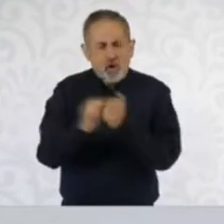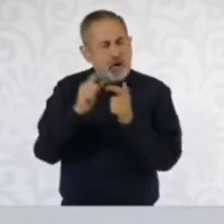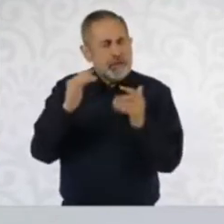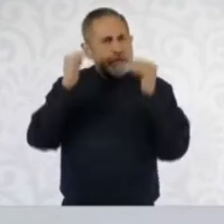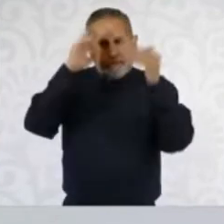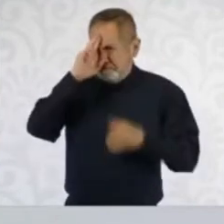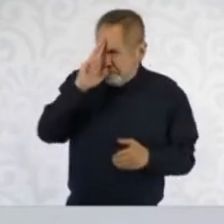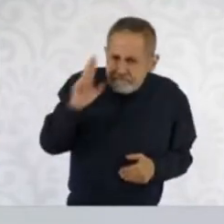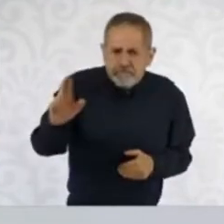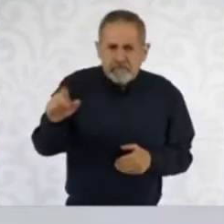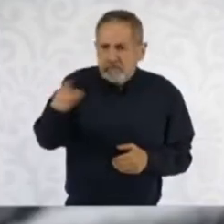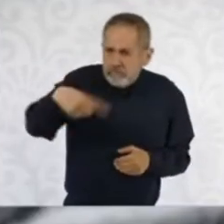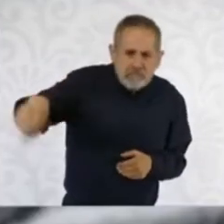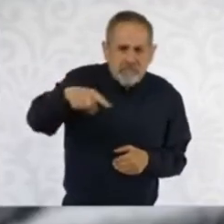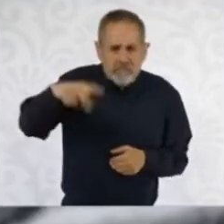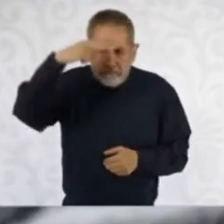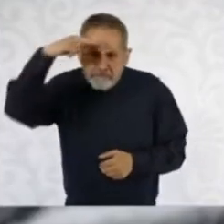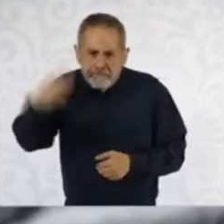porque el pueblo de México se merece todo.